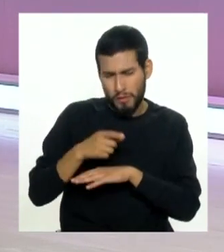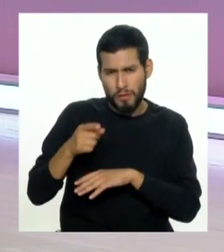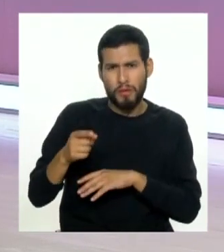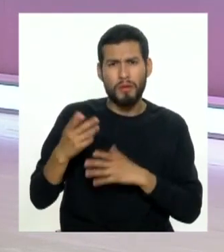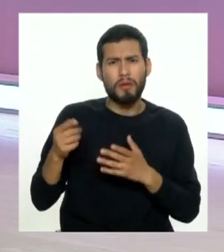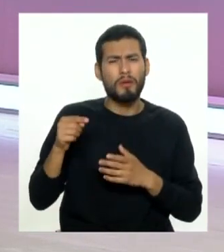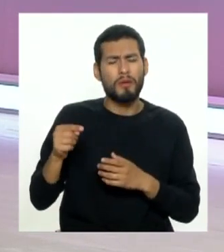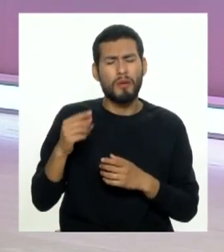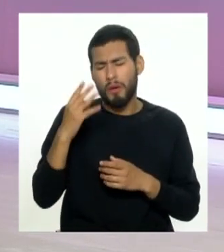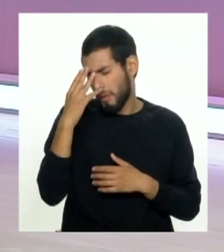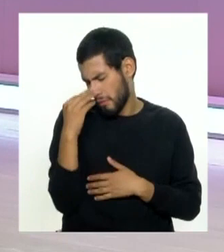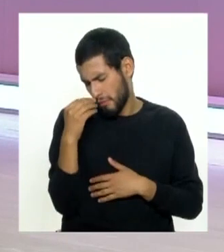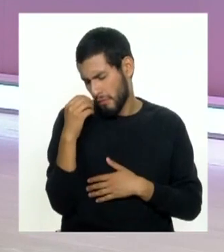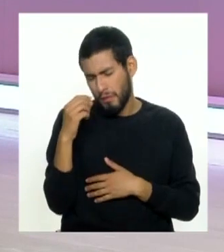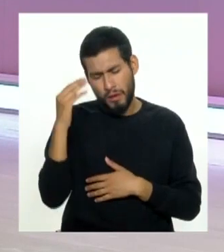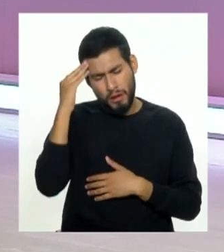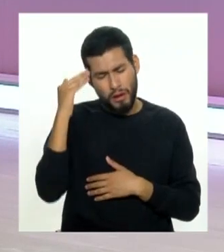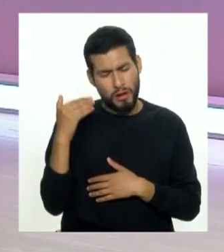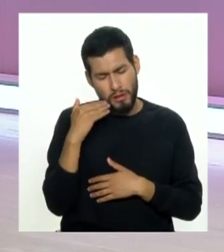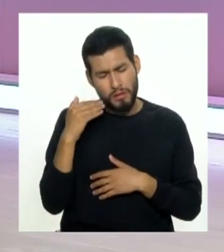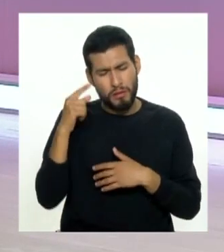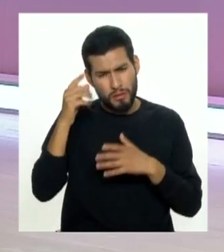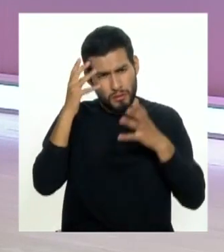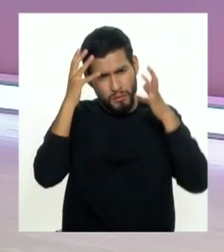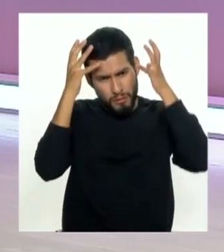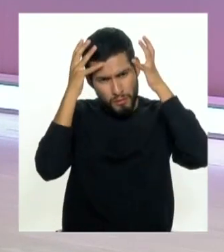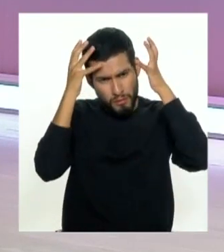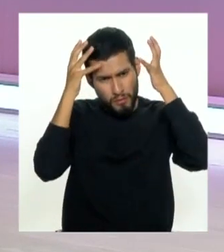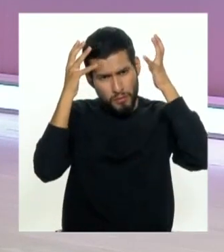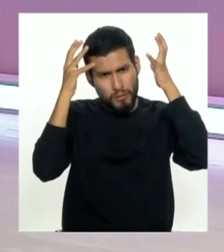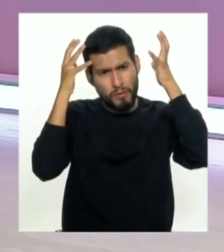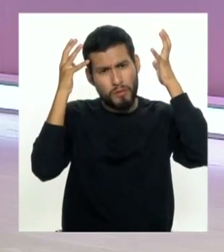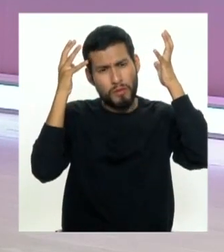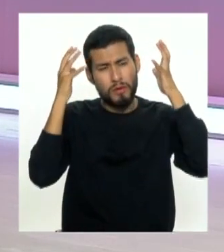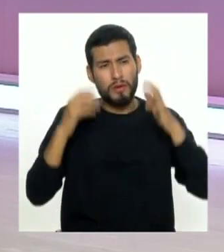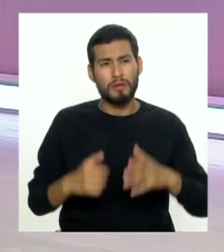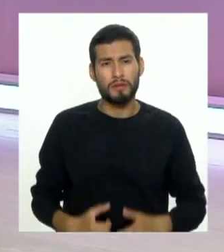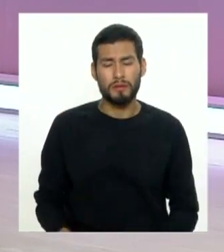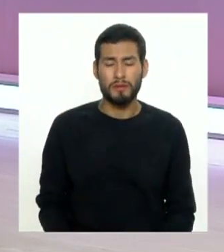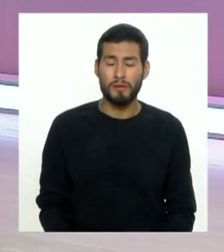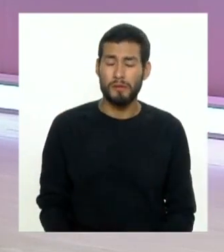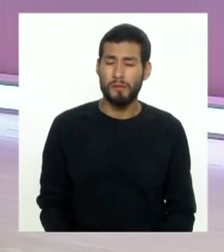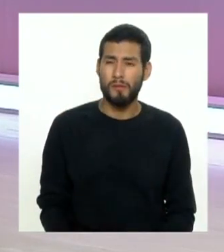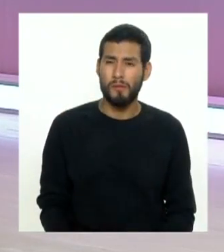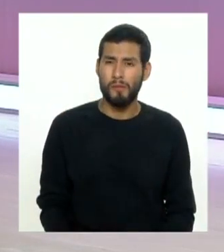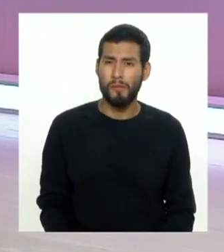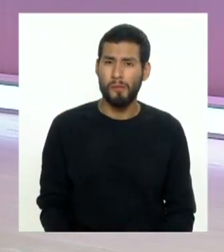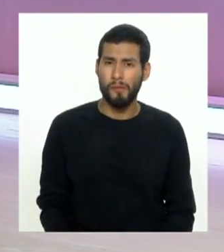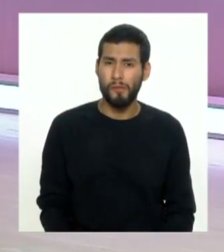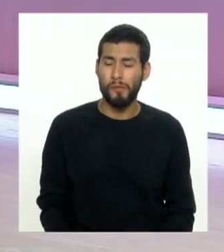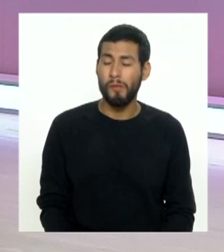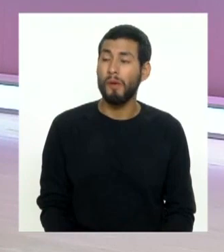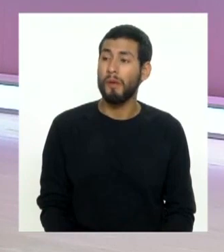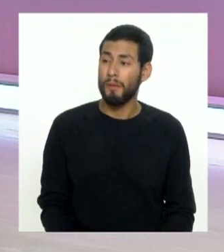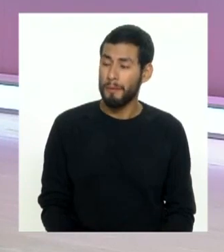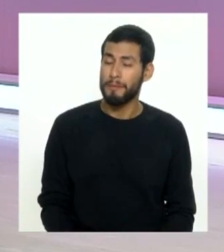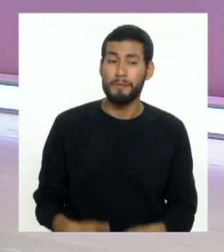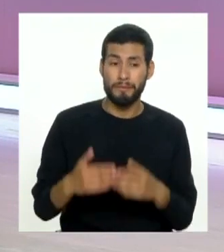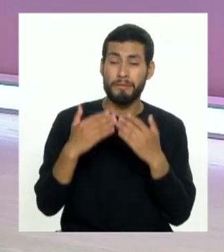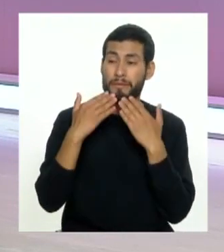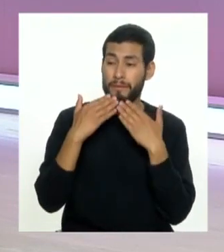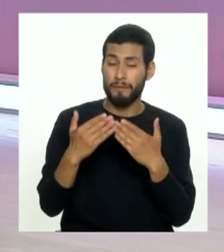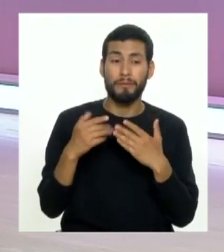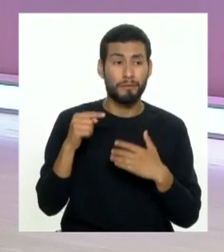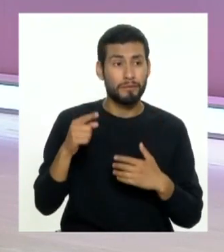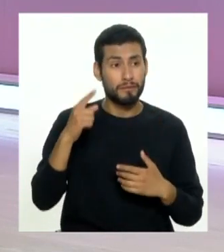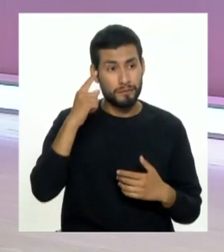otra forma, doctor, y su cabeza está creciendo mucho. Ah, ok, gracias, Stephanie. Sí, aquí yo creo que